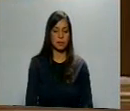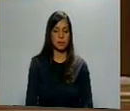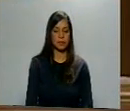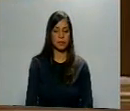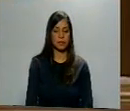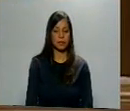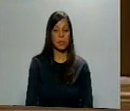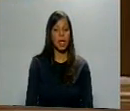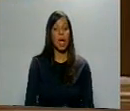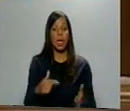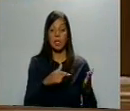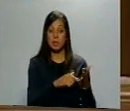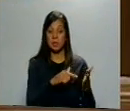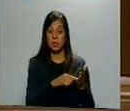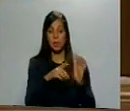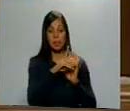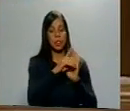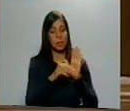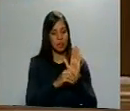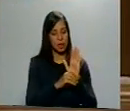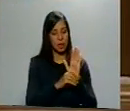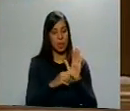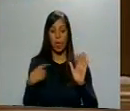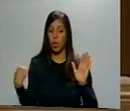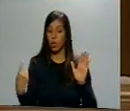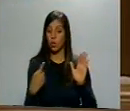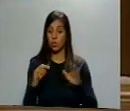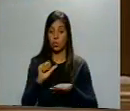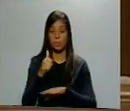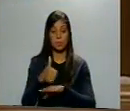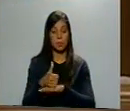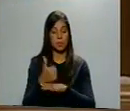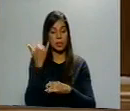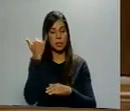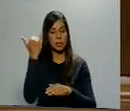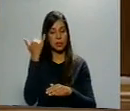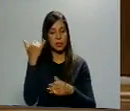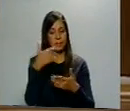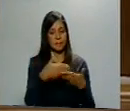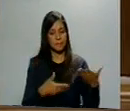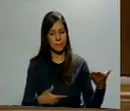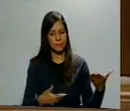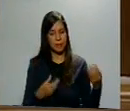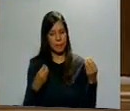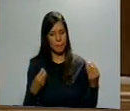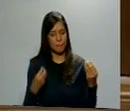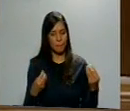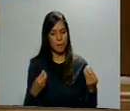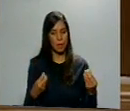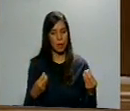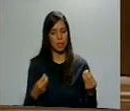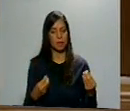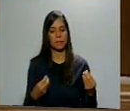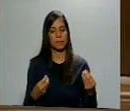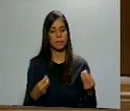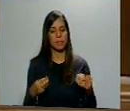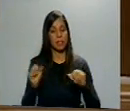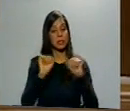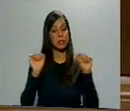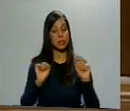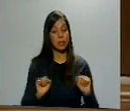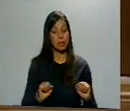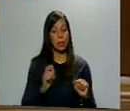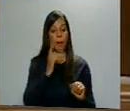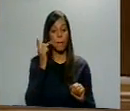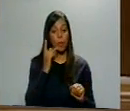Bueno, esto es un decreto que ha traído la Junta Directiva para fortalecer el sistema de